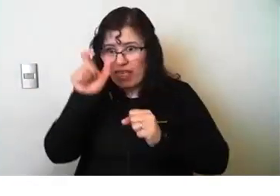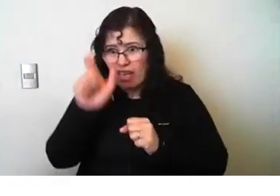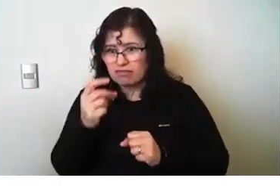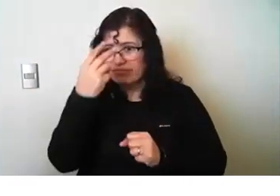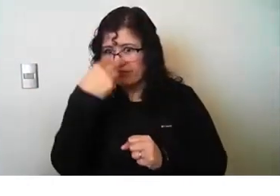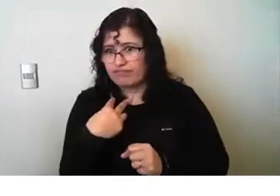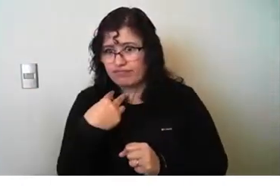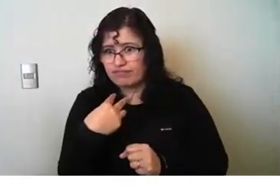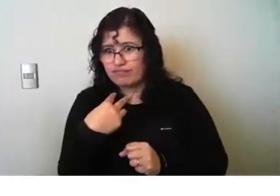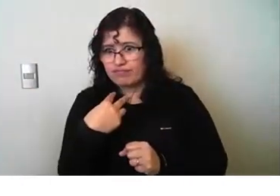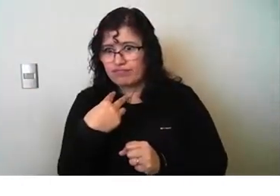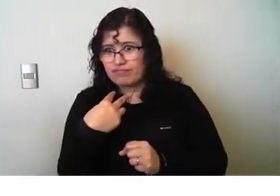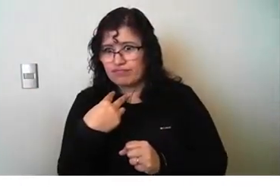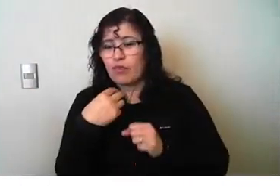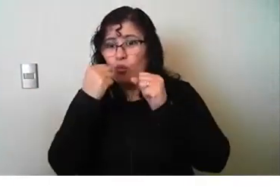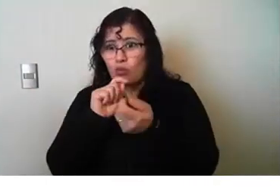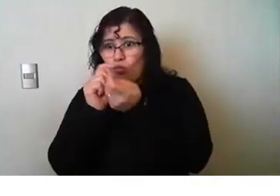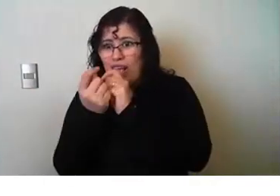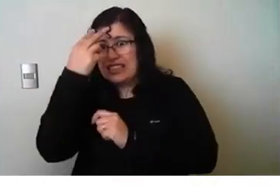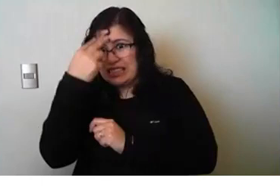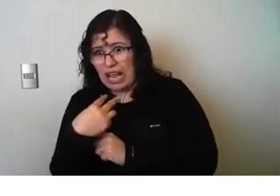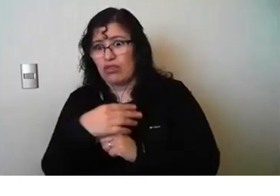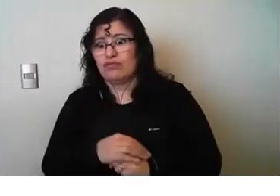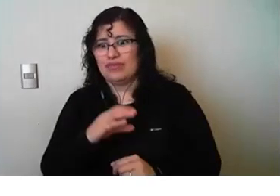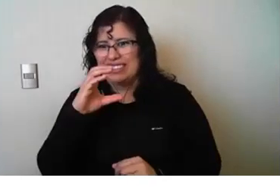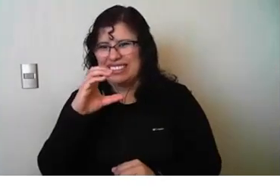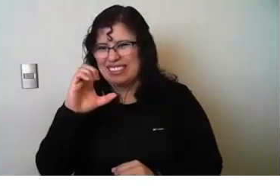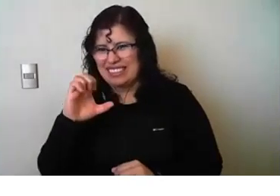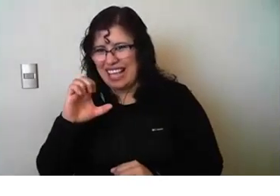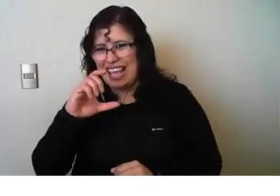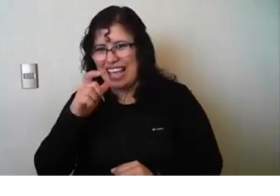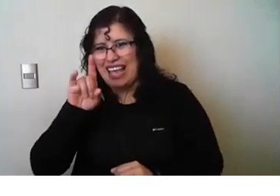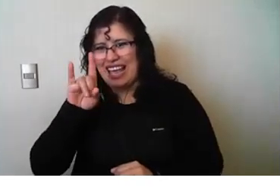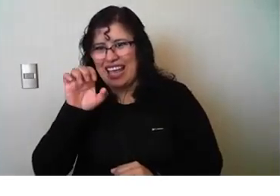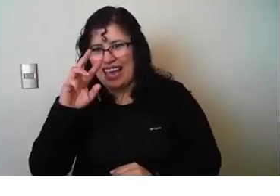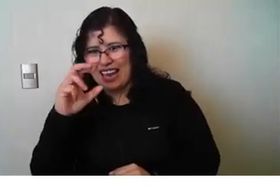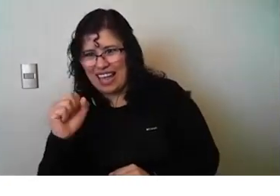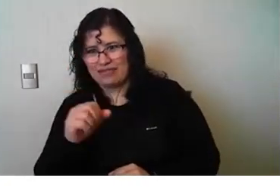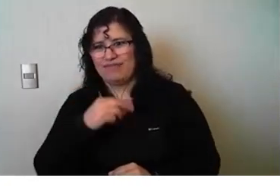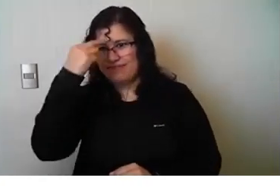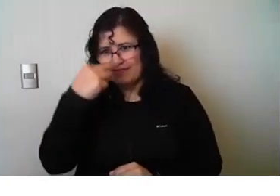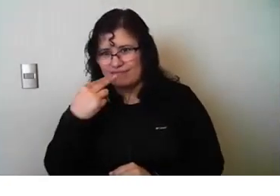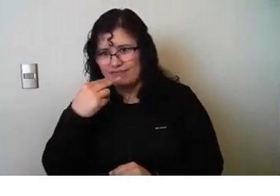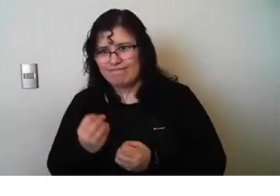Luego tenemos la imagen, nuevamente, pero esta vez proyectada, de lo que es la arteria